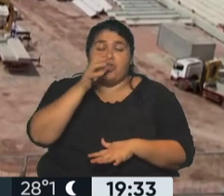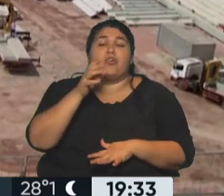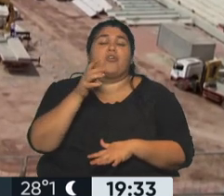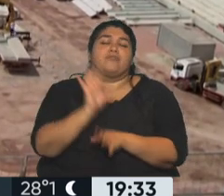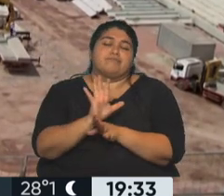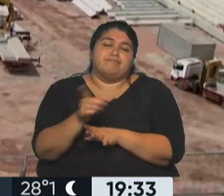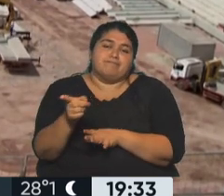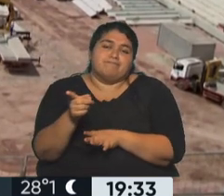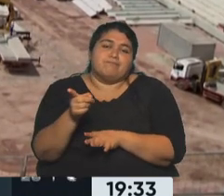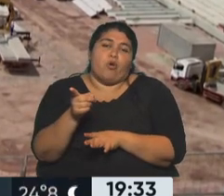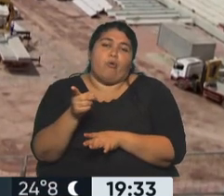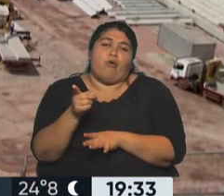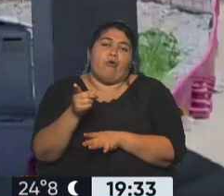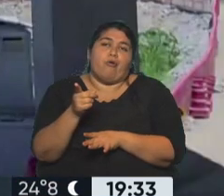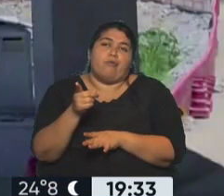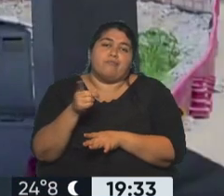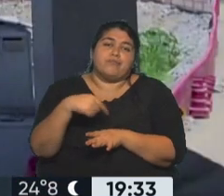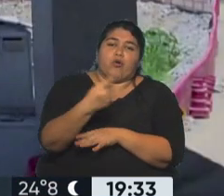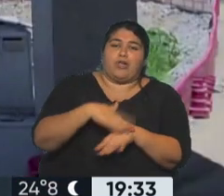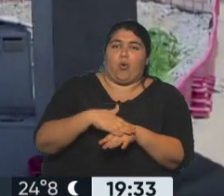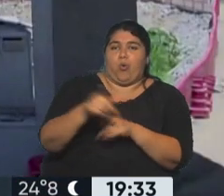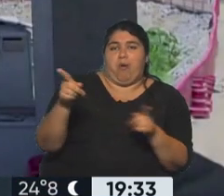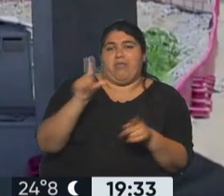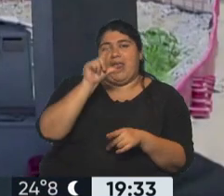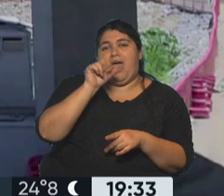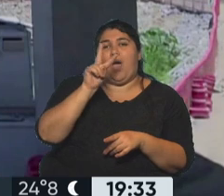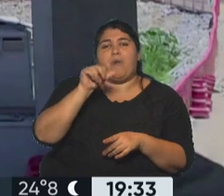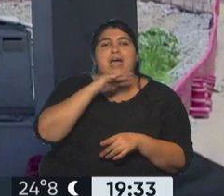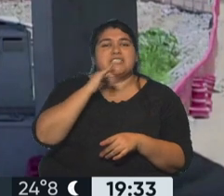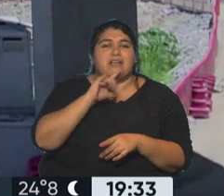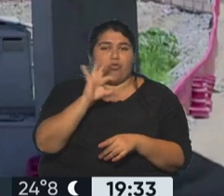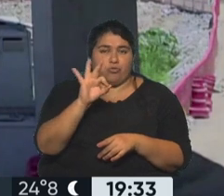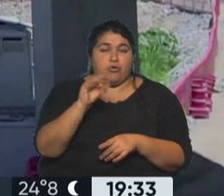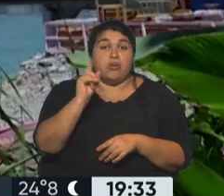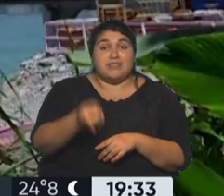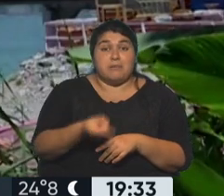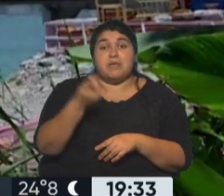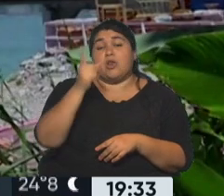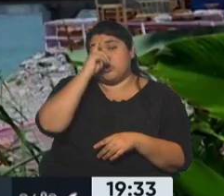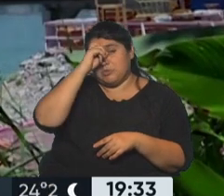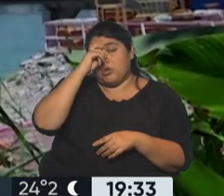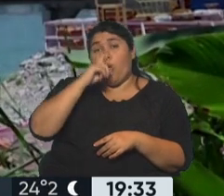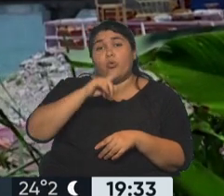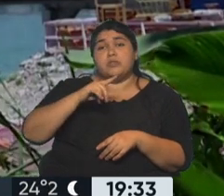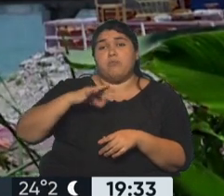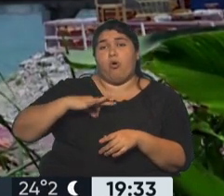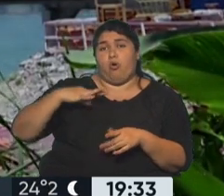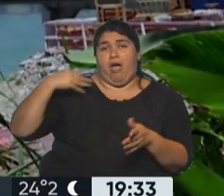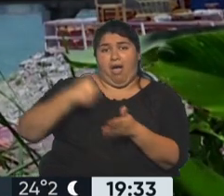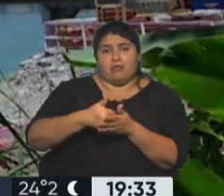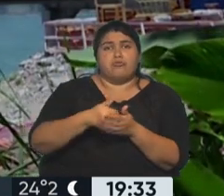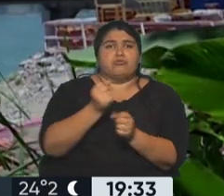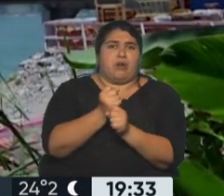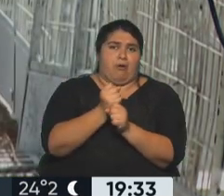identificó a otros implicados en la causa del lavallato, pero también porque trabajó en un hospital durante los últimos 2 años. Por eso, de